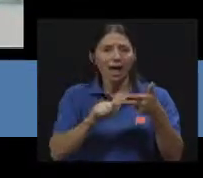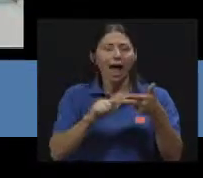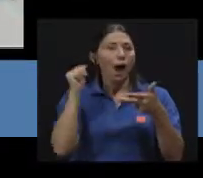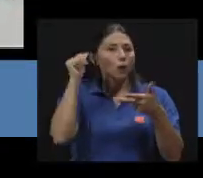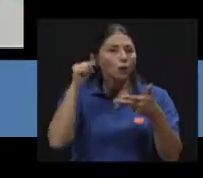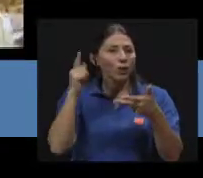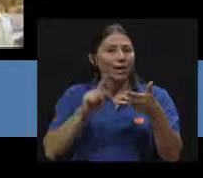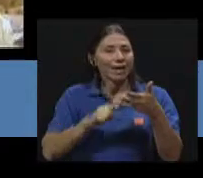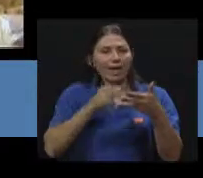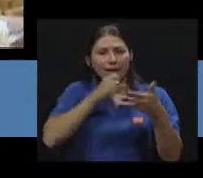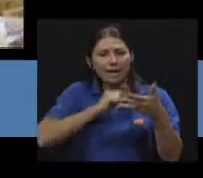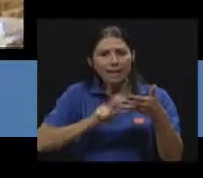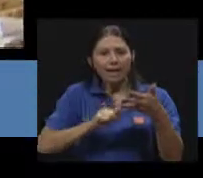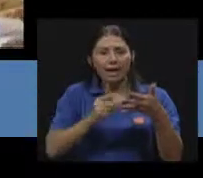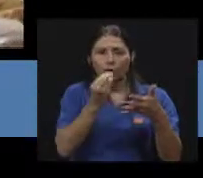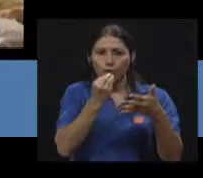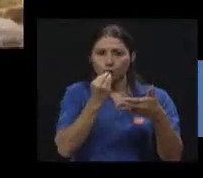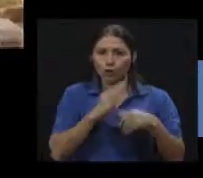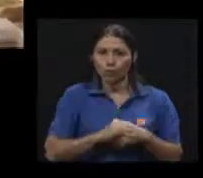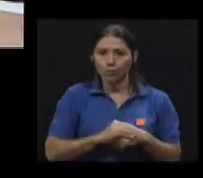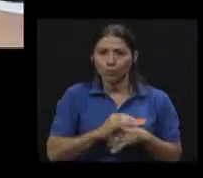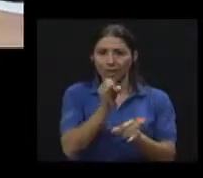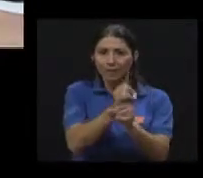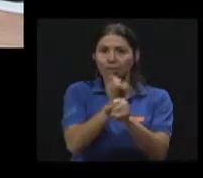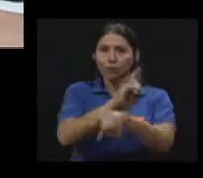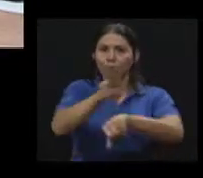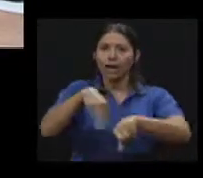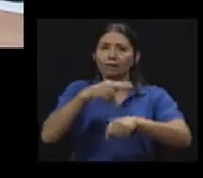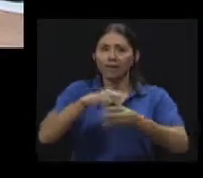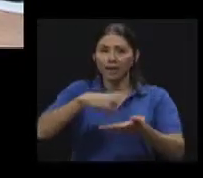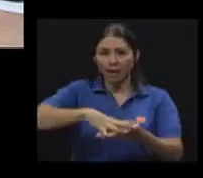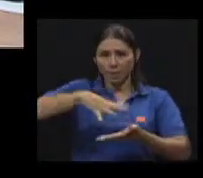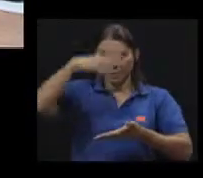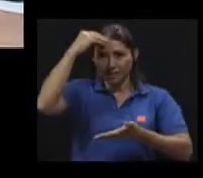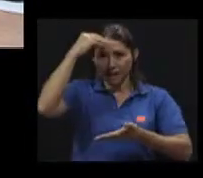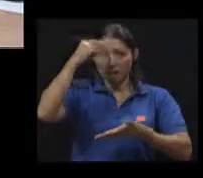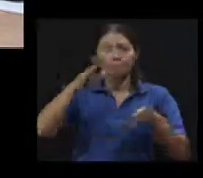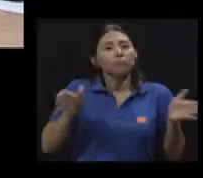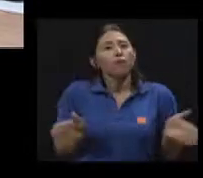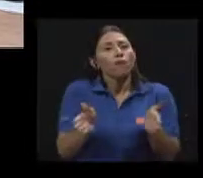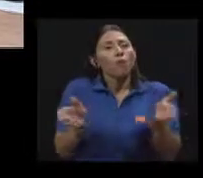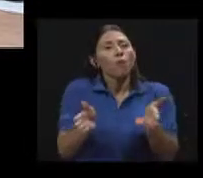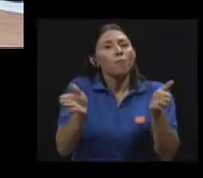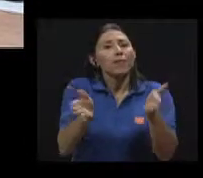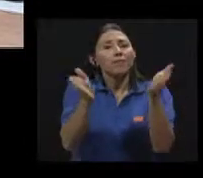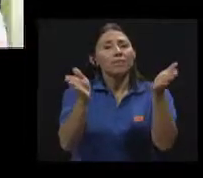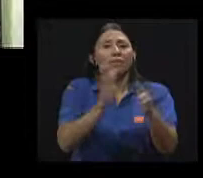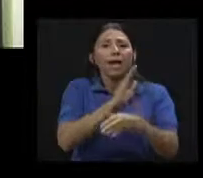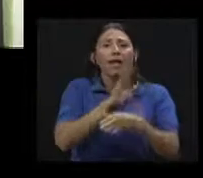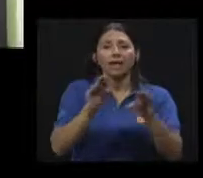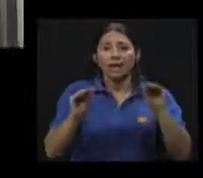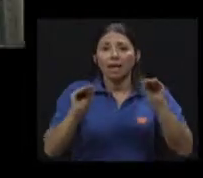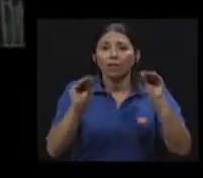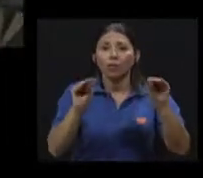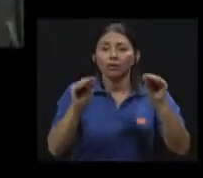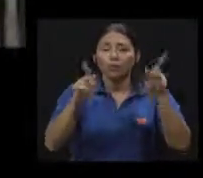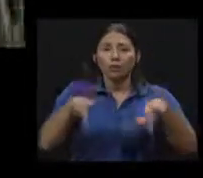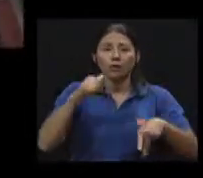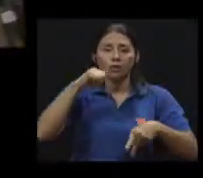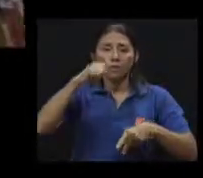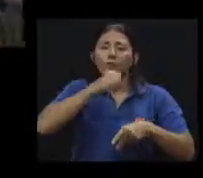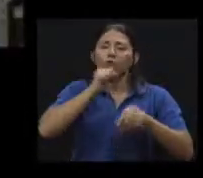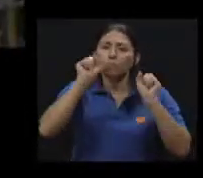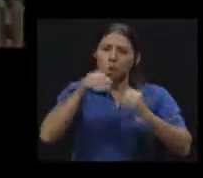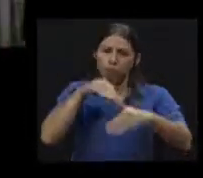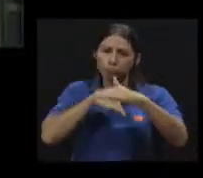oftalmología, audiología, geriatría y nutrición. El Instituto Nacional de Aprendizaje fomenta el acceso equitativo a la